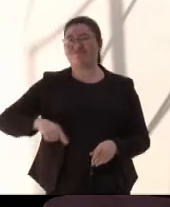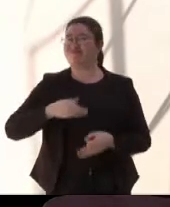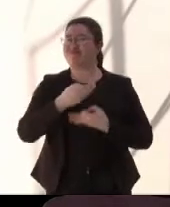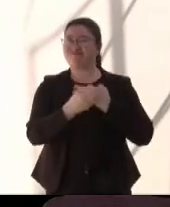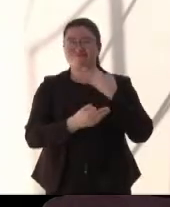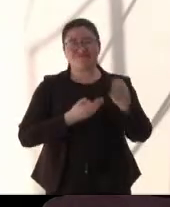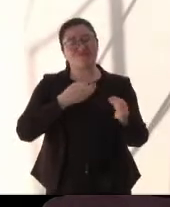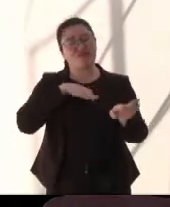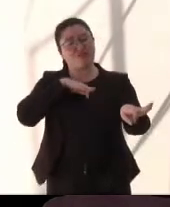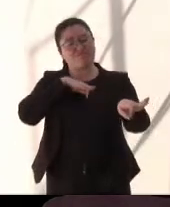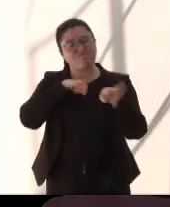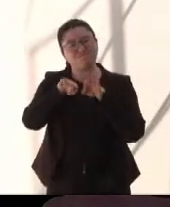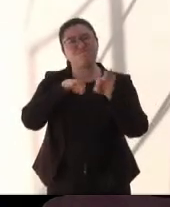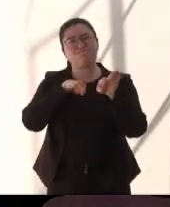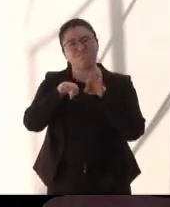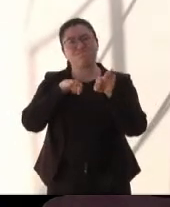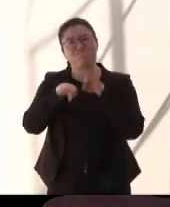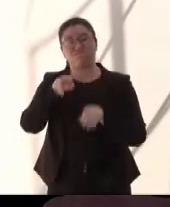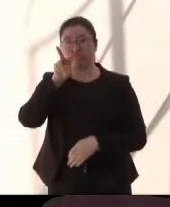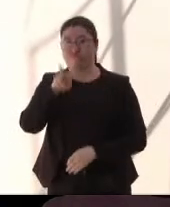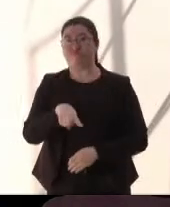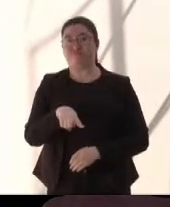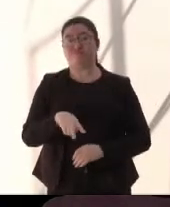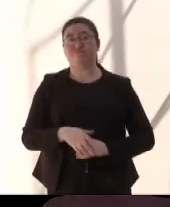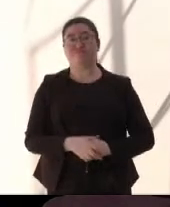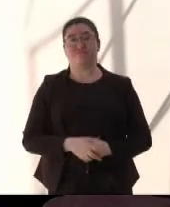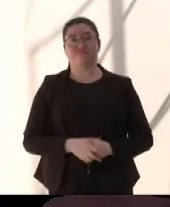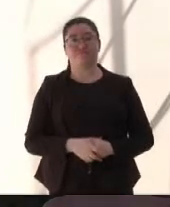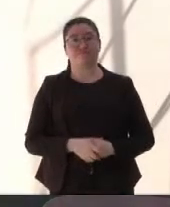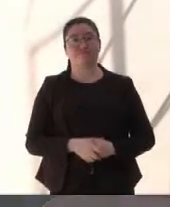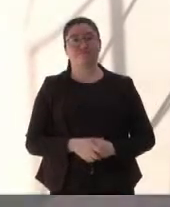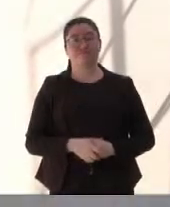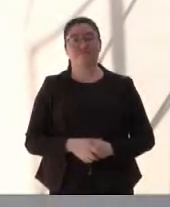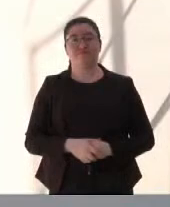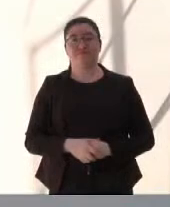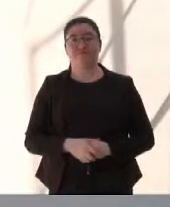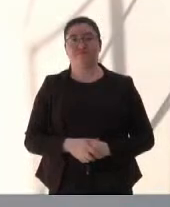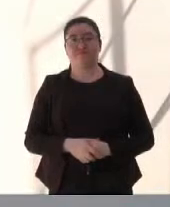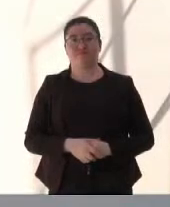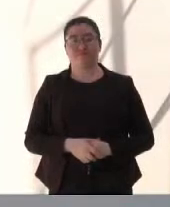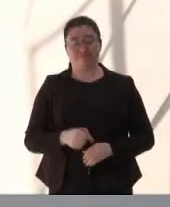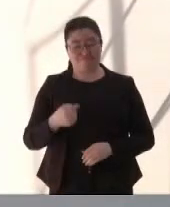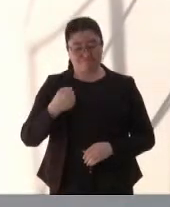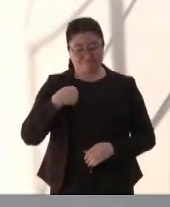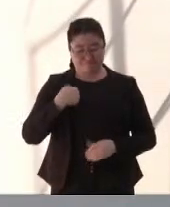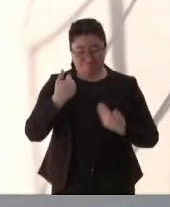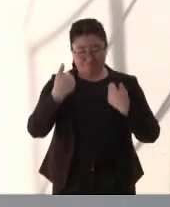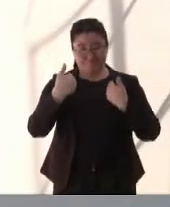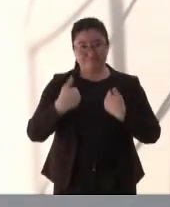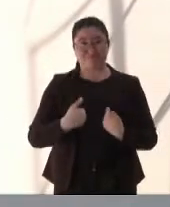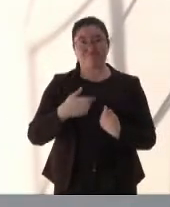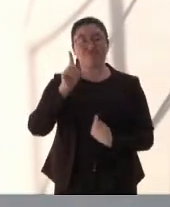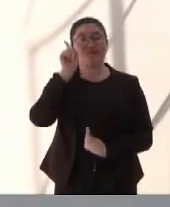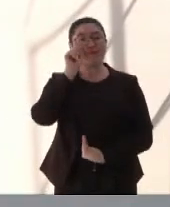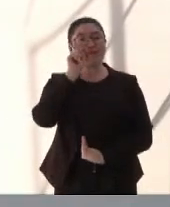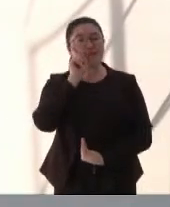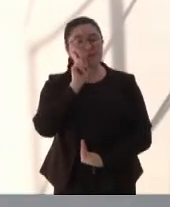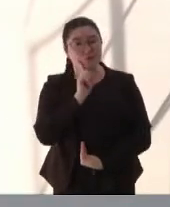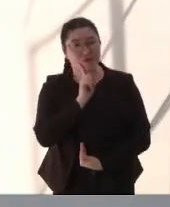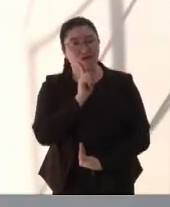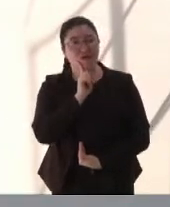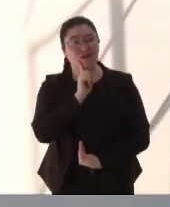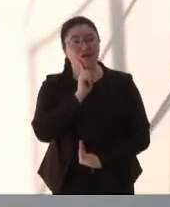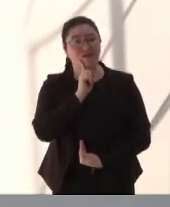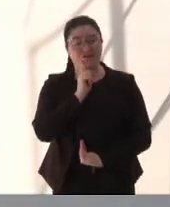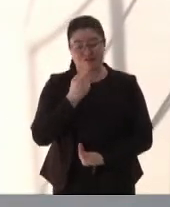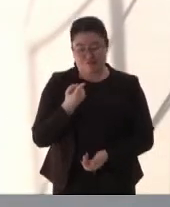juntos trabajando. Pues es como mujer, como nosotras, desde